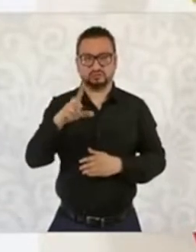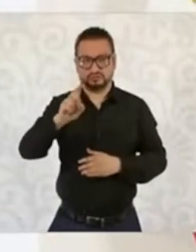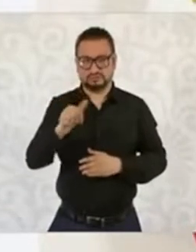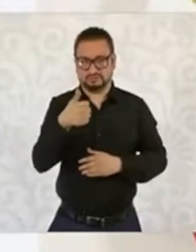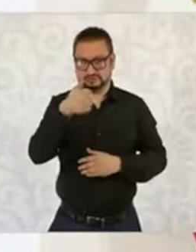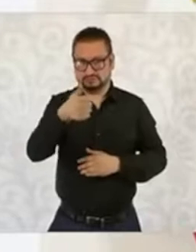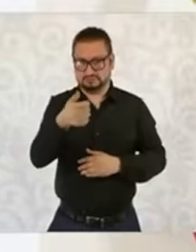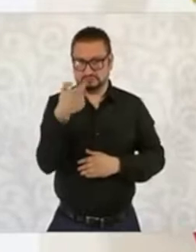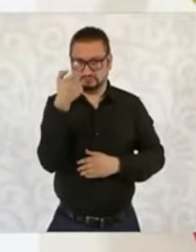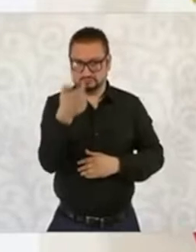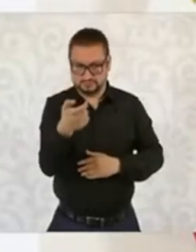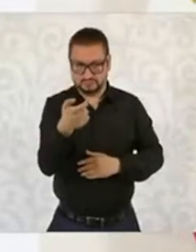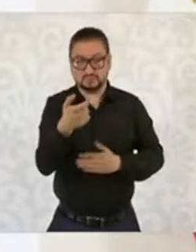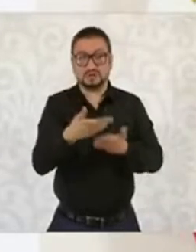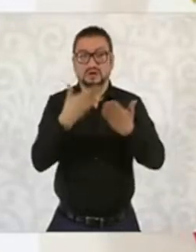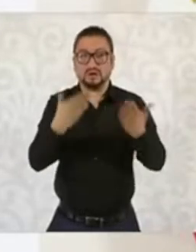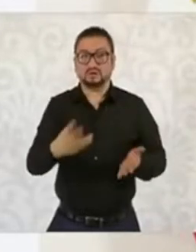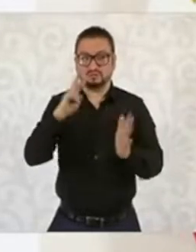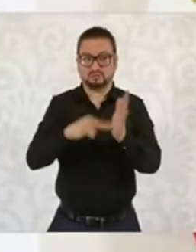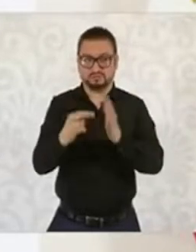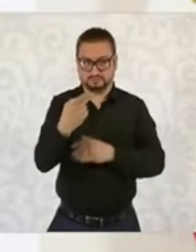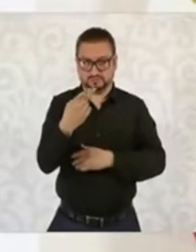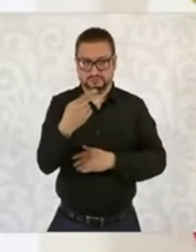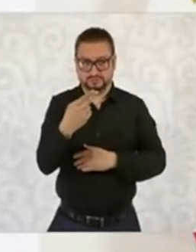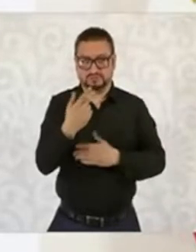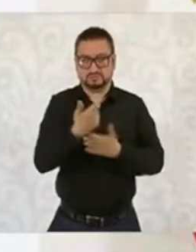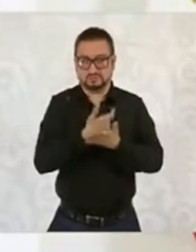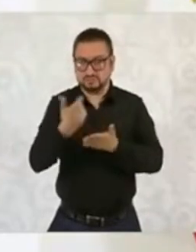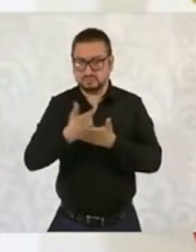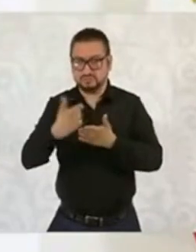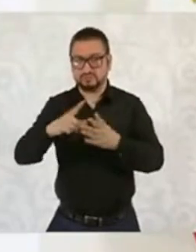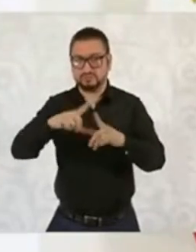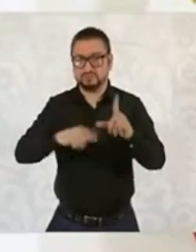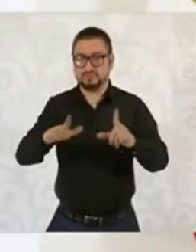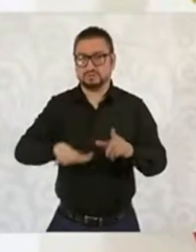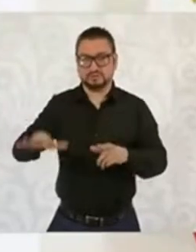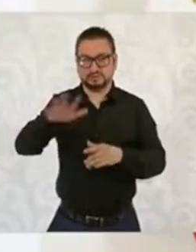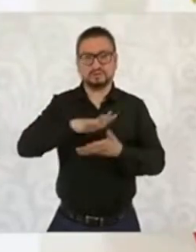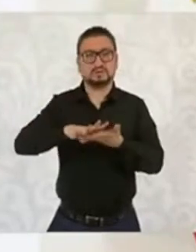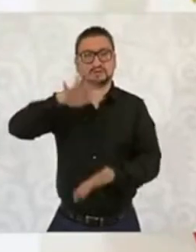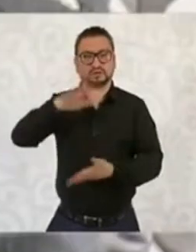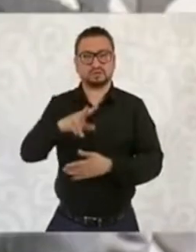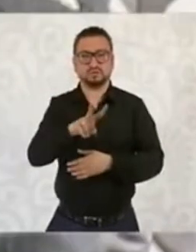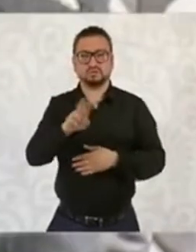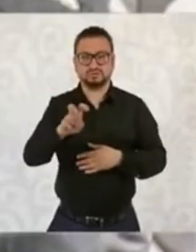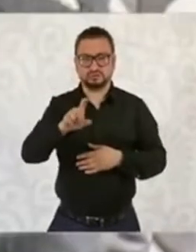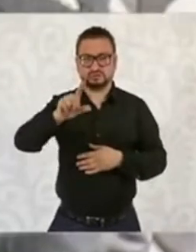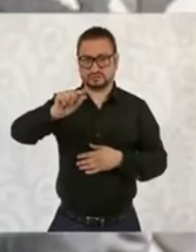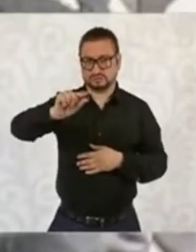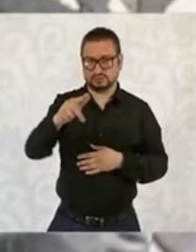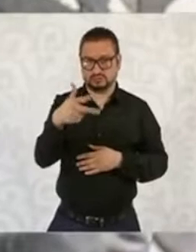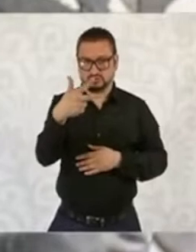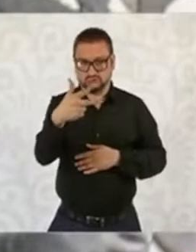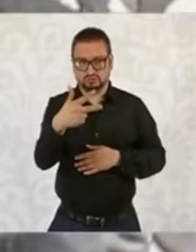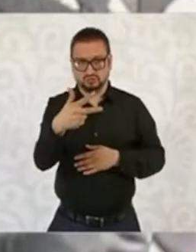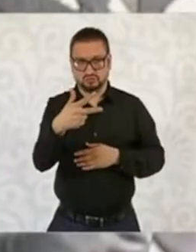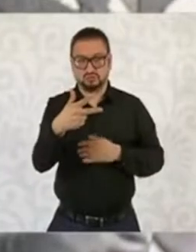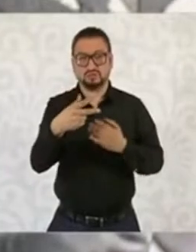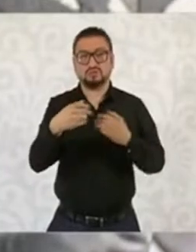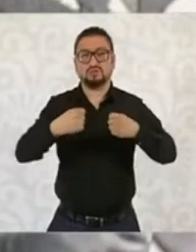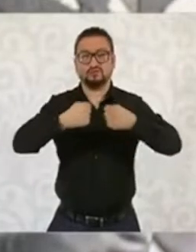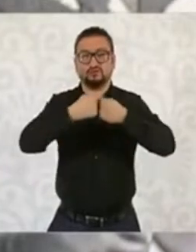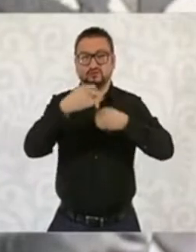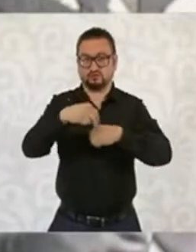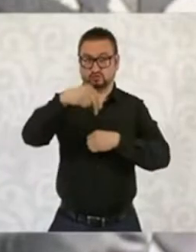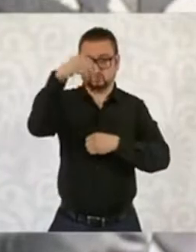88.36 pesos, y ahora en 2025 el salario mínimo en la zona general del país es de 278 pesos y en la zona libre de la